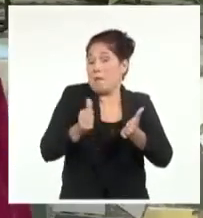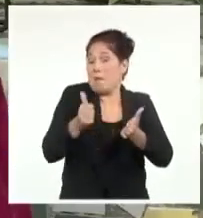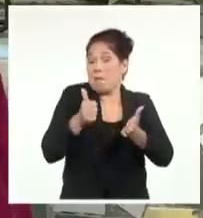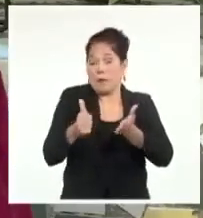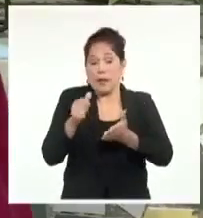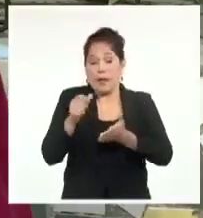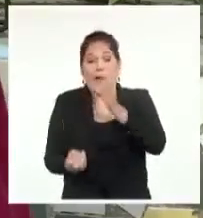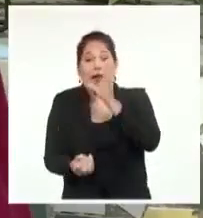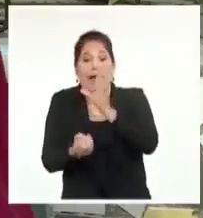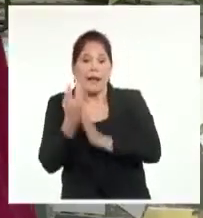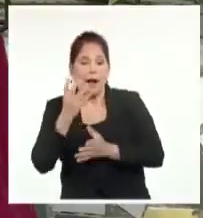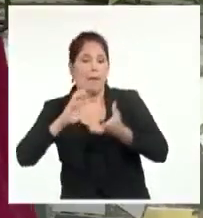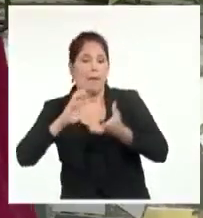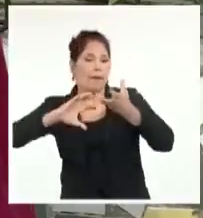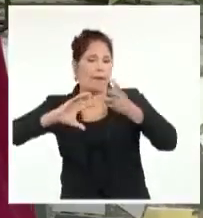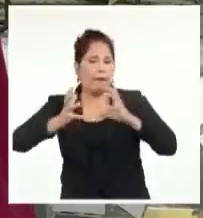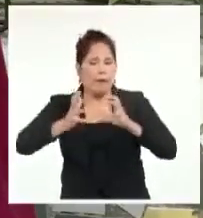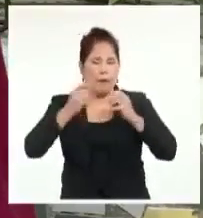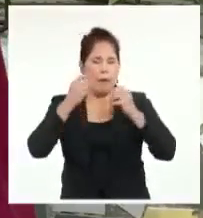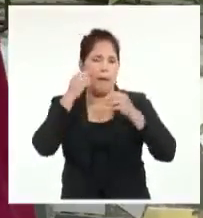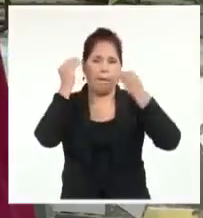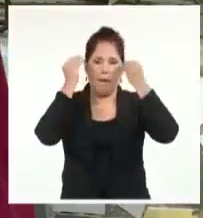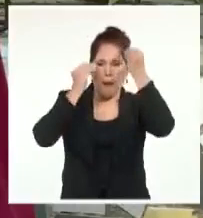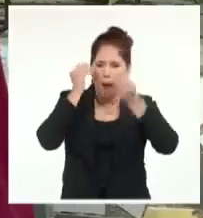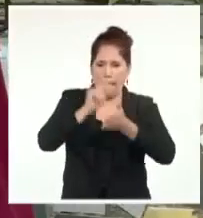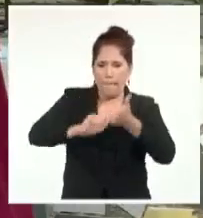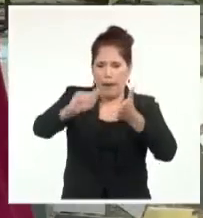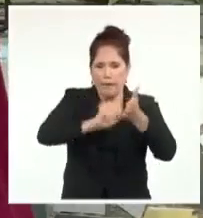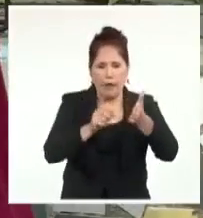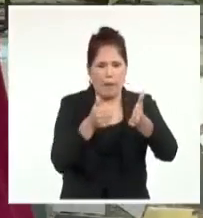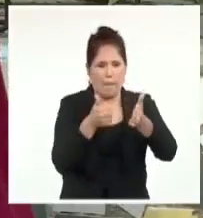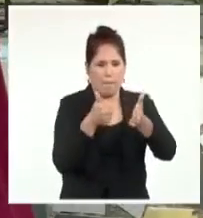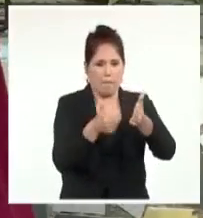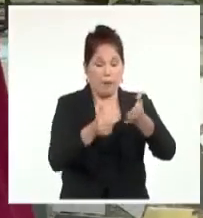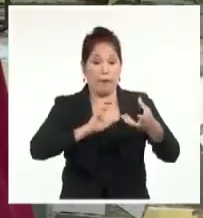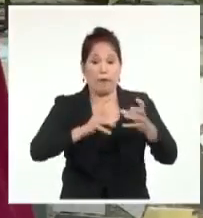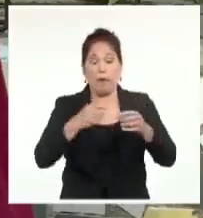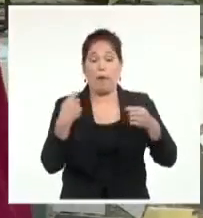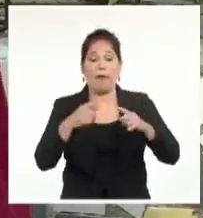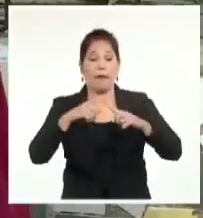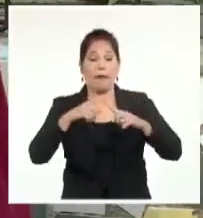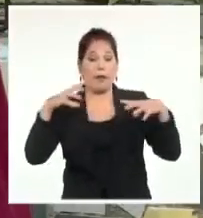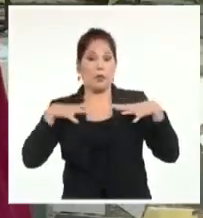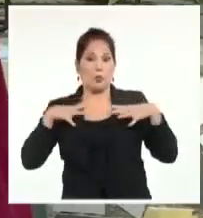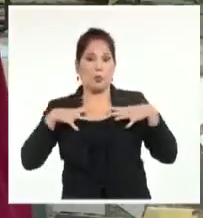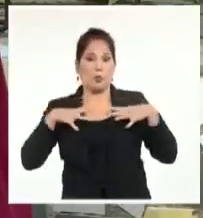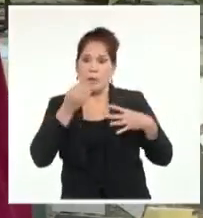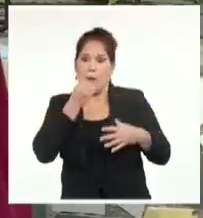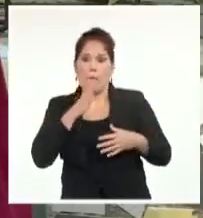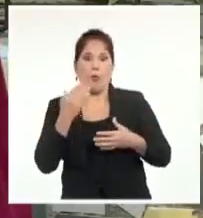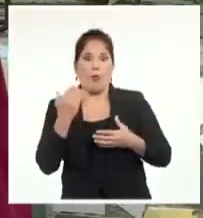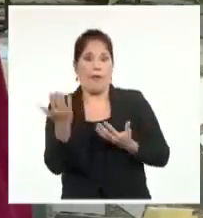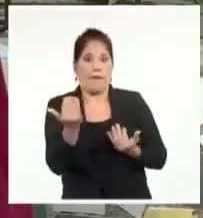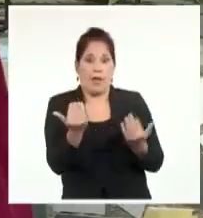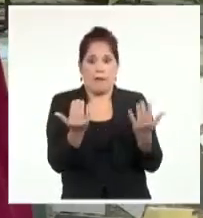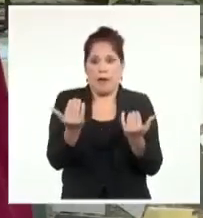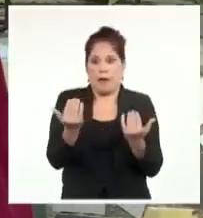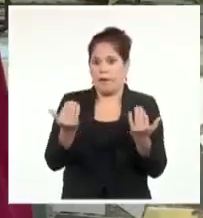creamos una estrategia encaminada a los posibles mercados